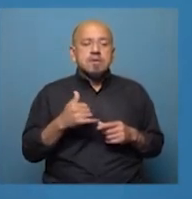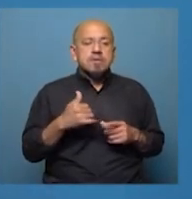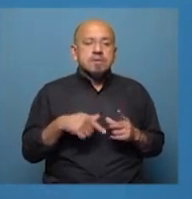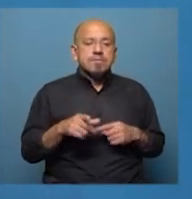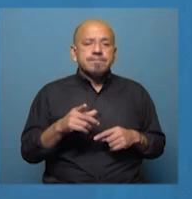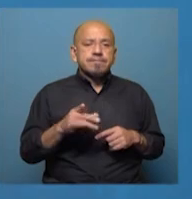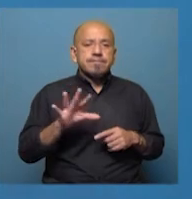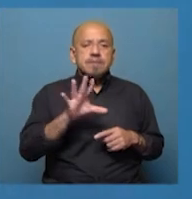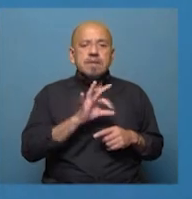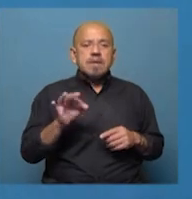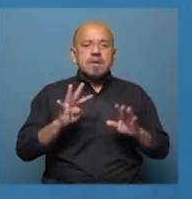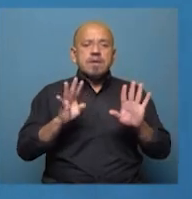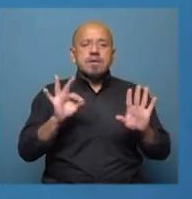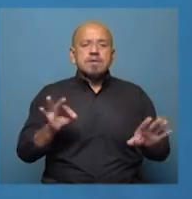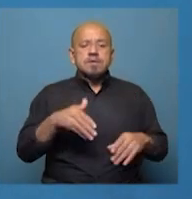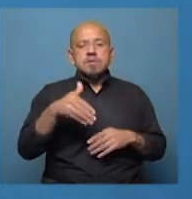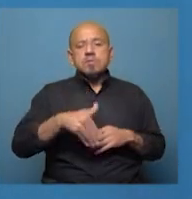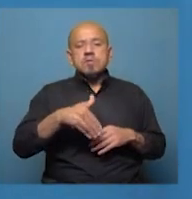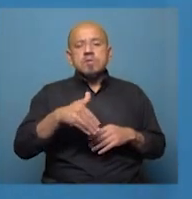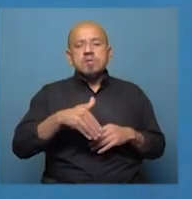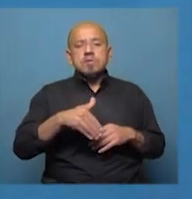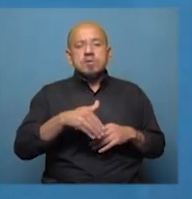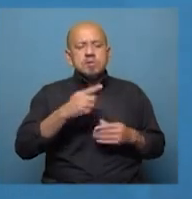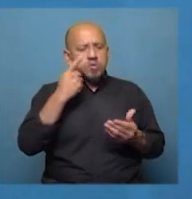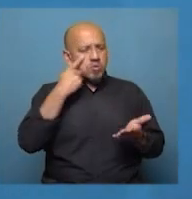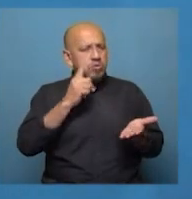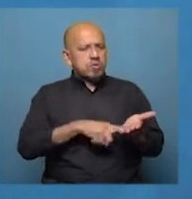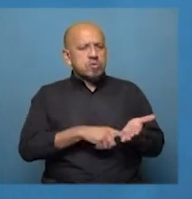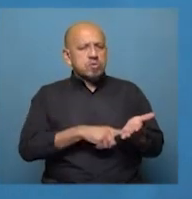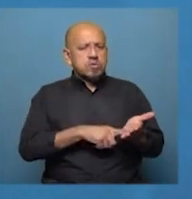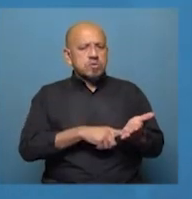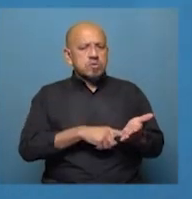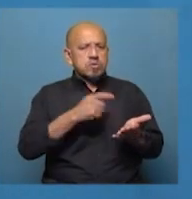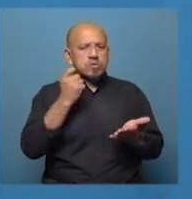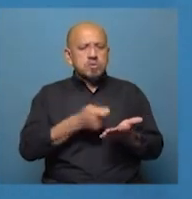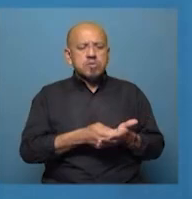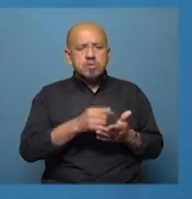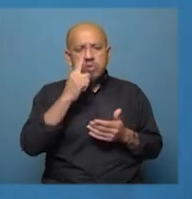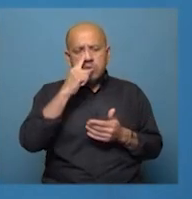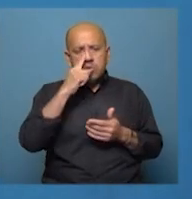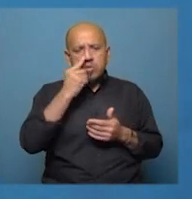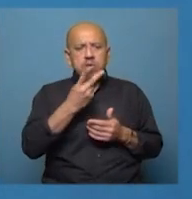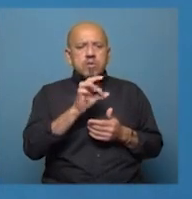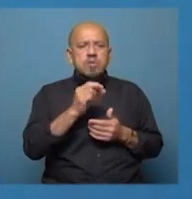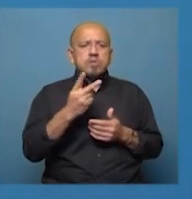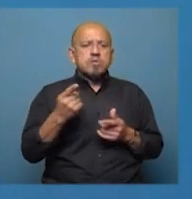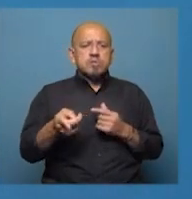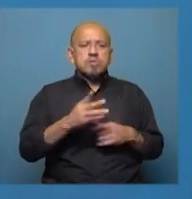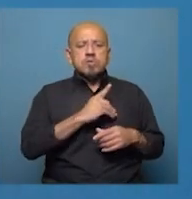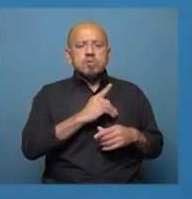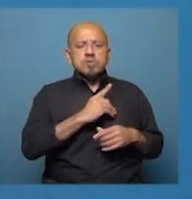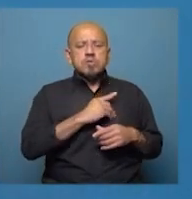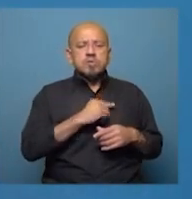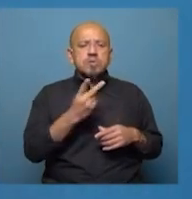500 90 millones creo que eran observados en los sucesivos pagos desde junio del 2021 a diciembre del